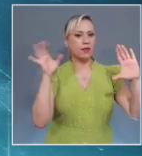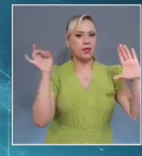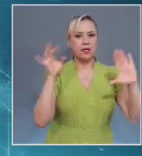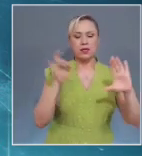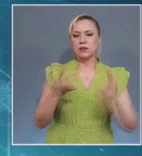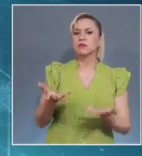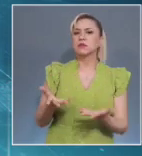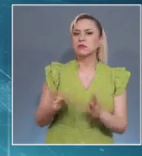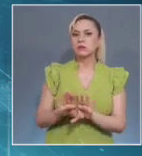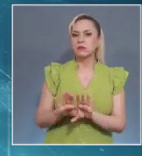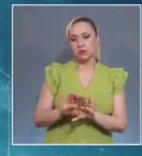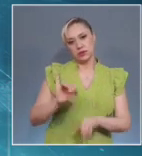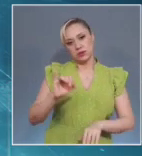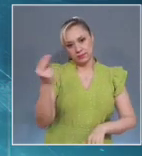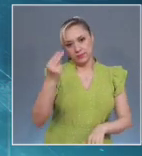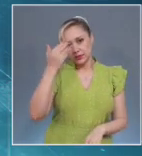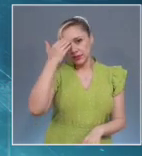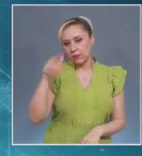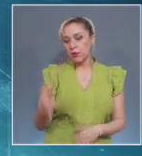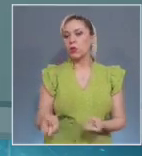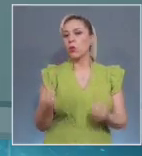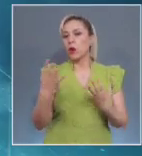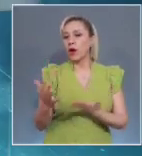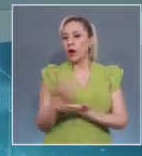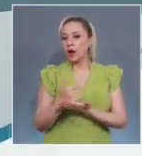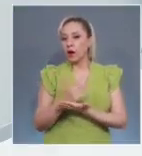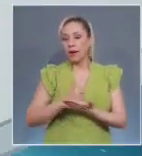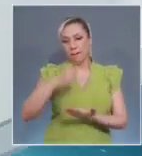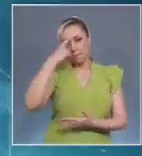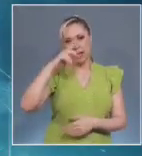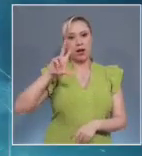evasión fiscal, determina la segunda sala de la Corte.